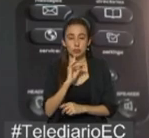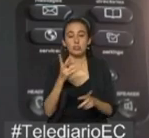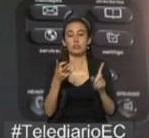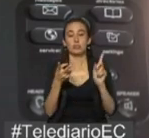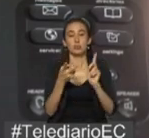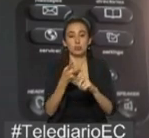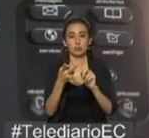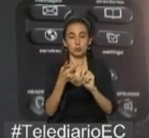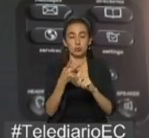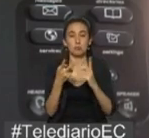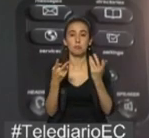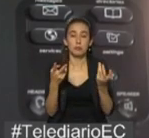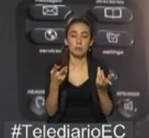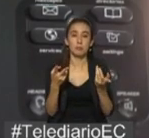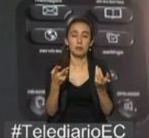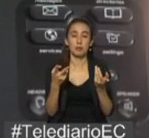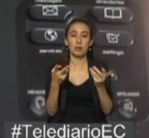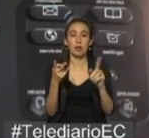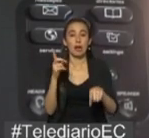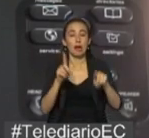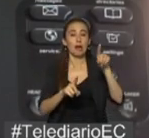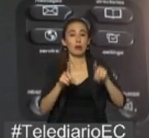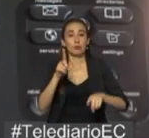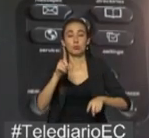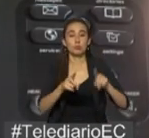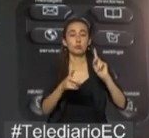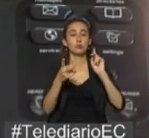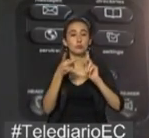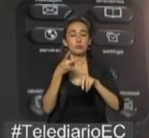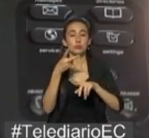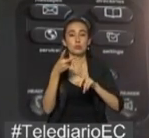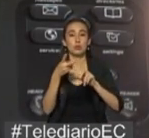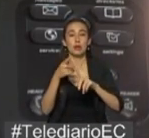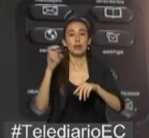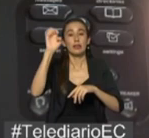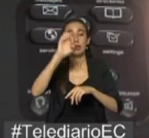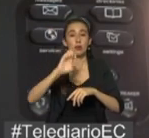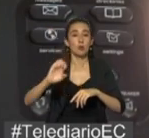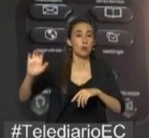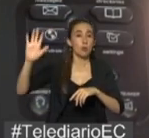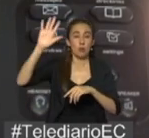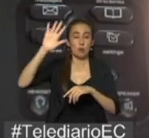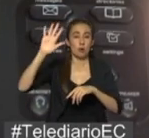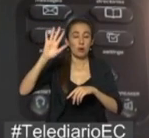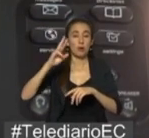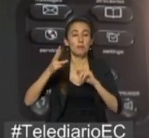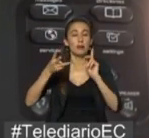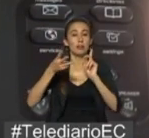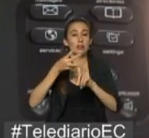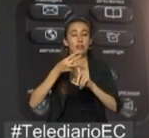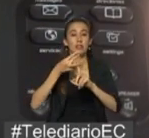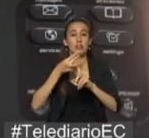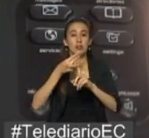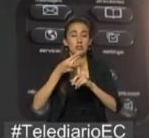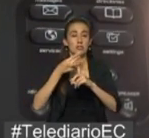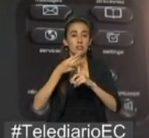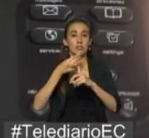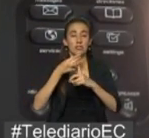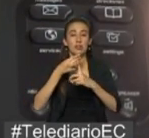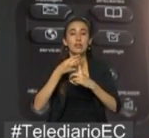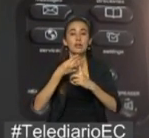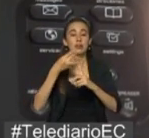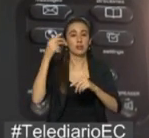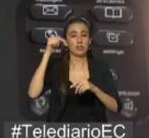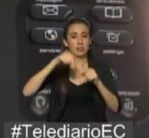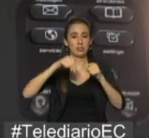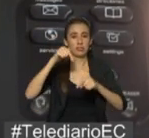Hay también varios ecuatorianos en Europa y también un número en países de nuestra región,